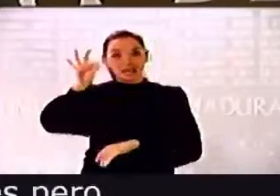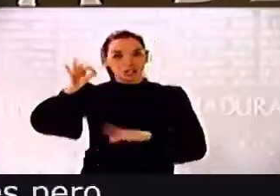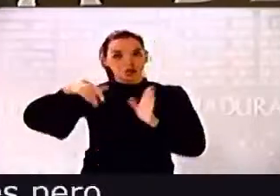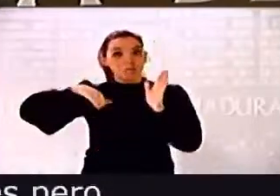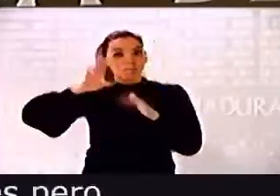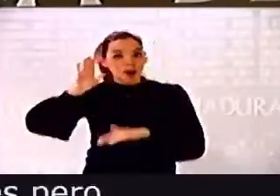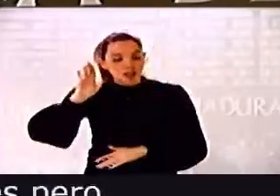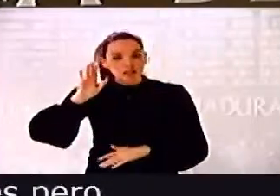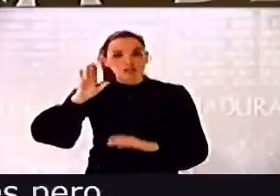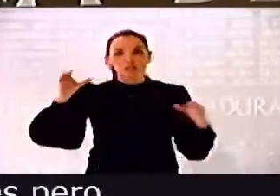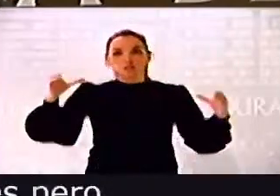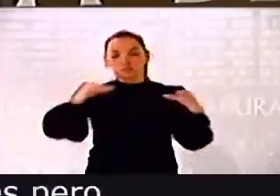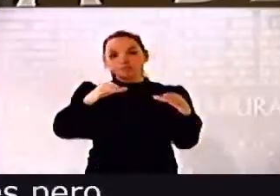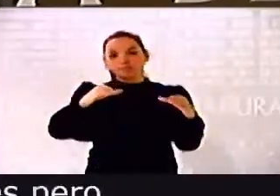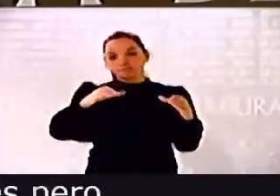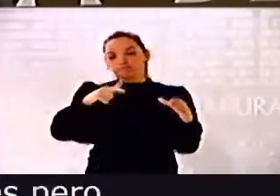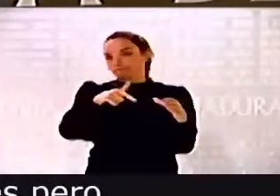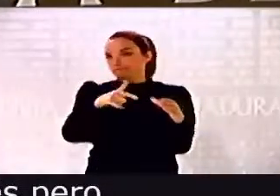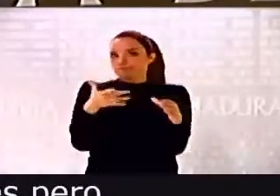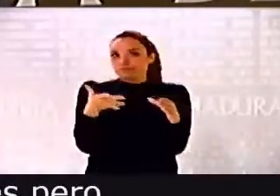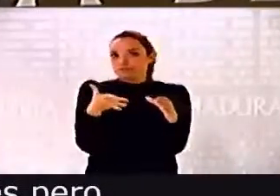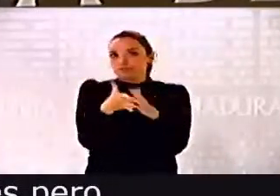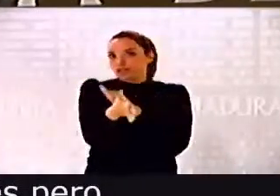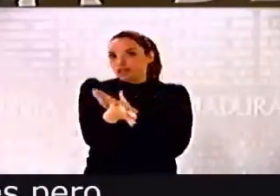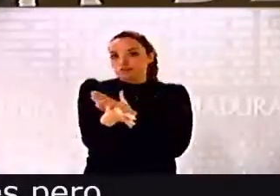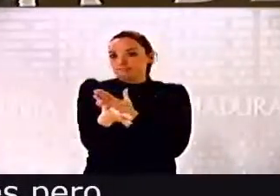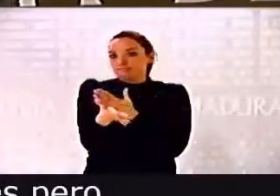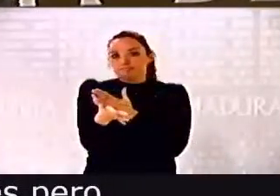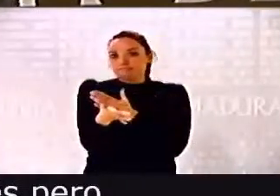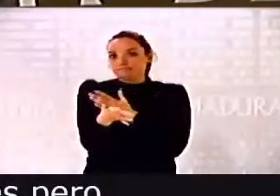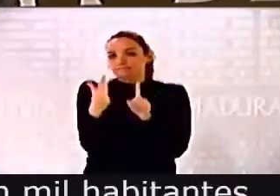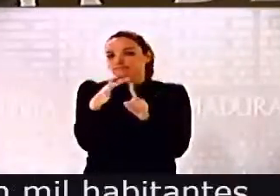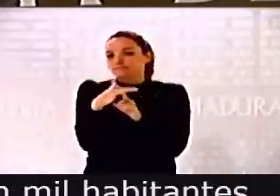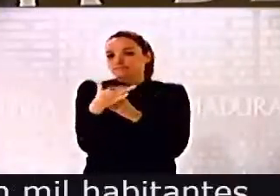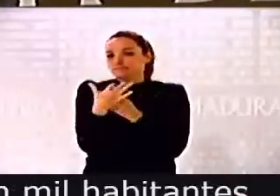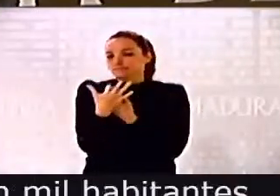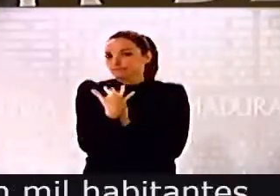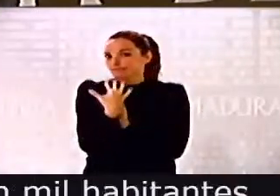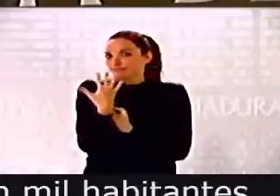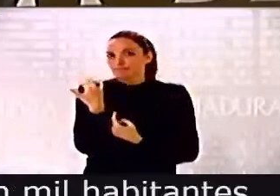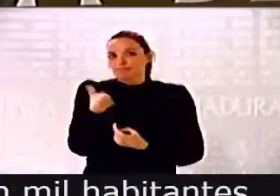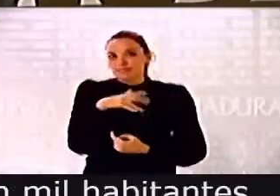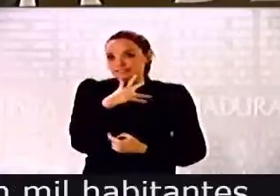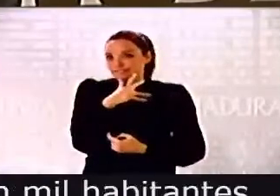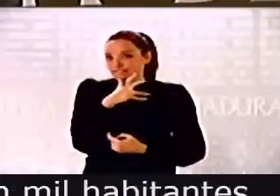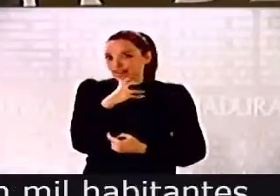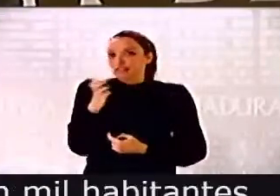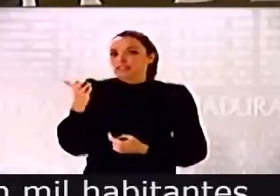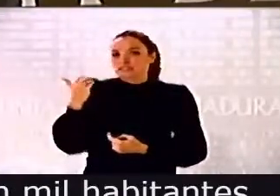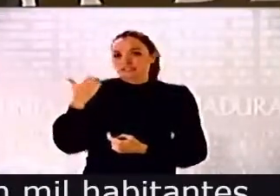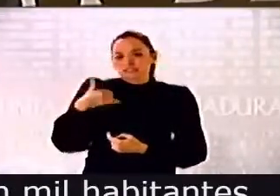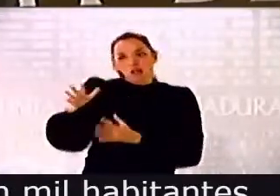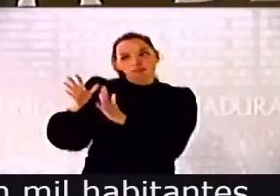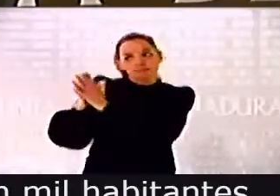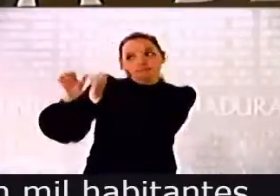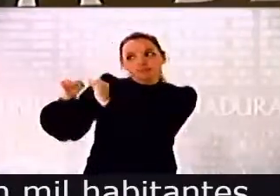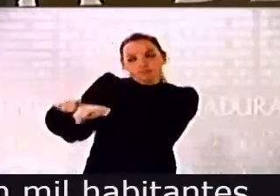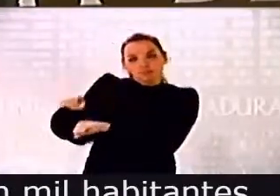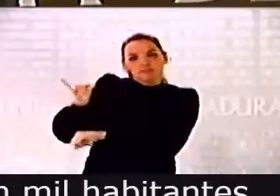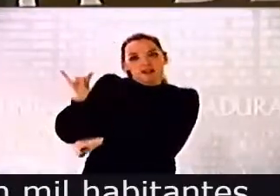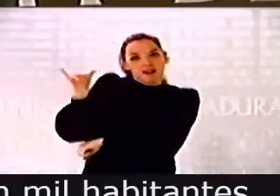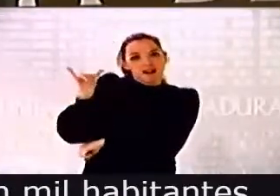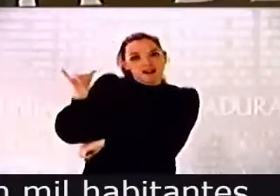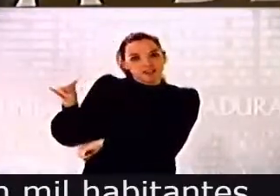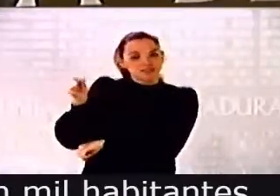habitantes nos sitúa en un escenario donde ya hay una orden, donde ya hay un acuerdo